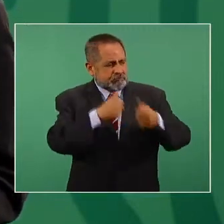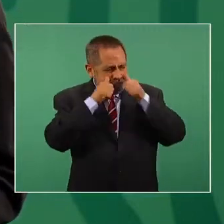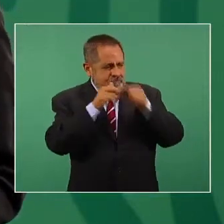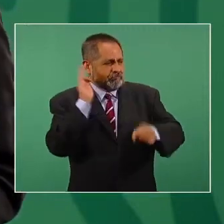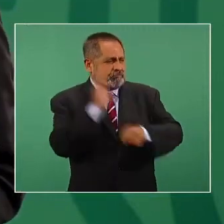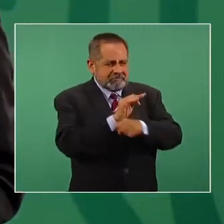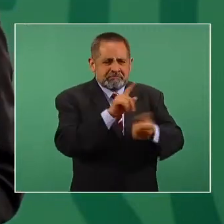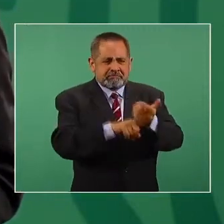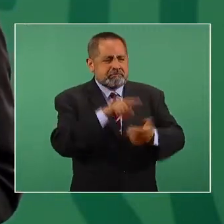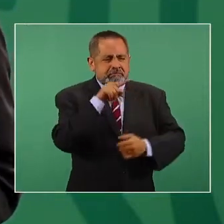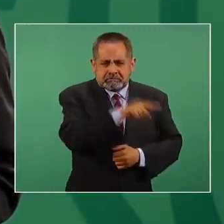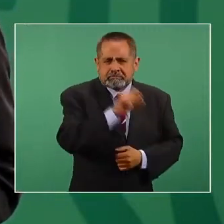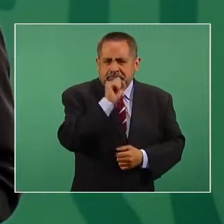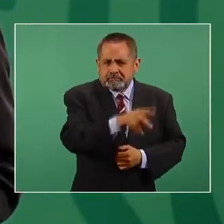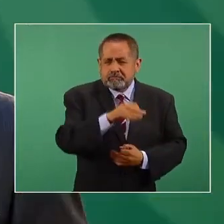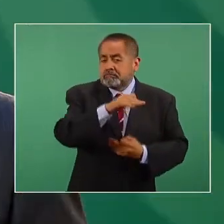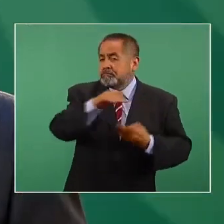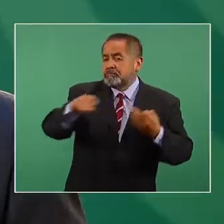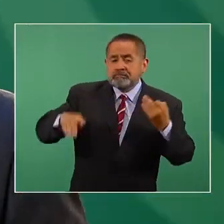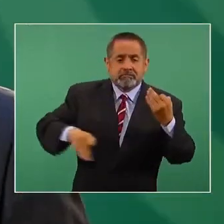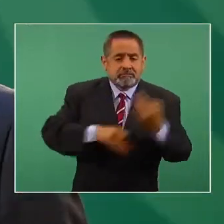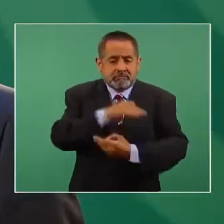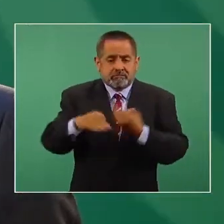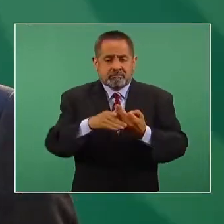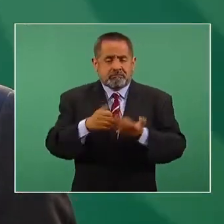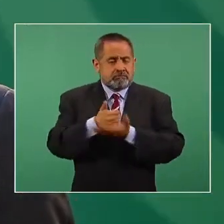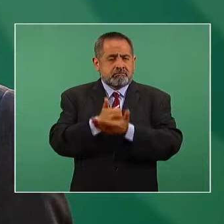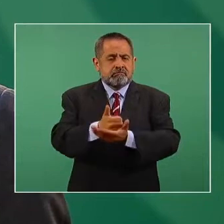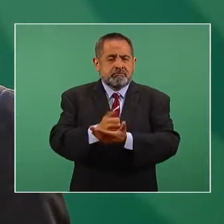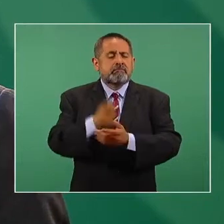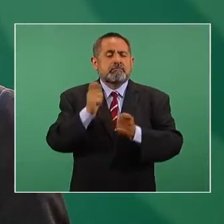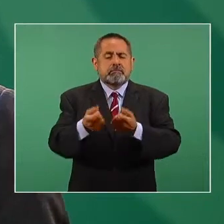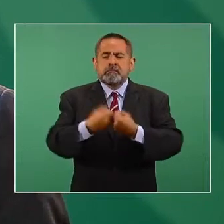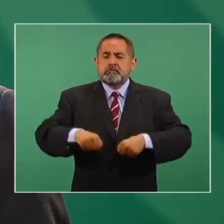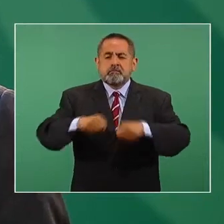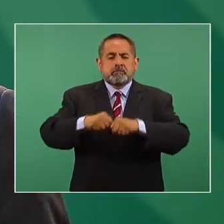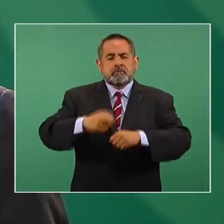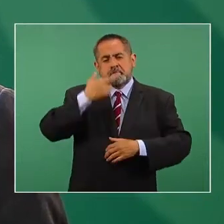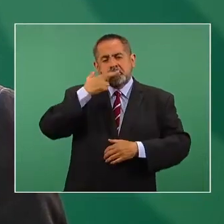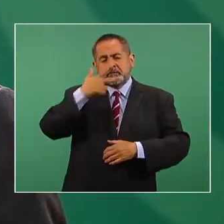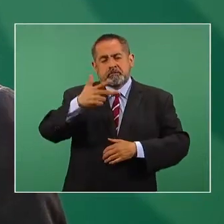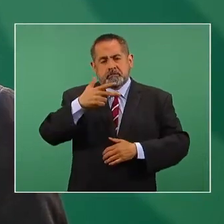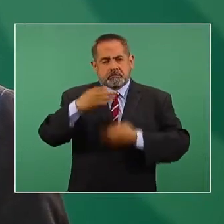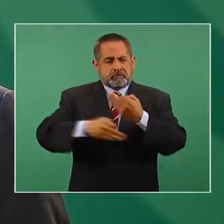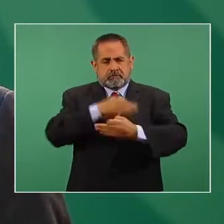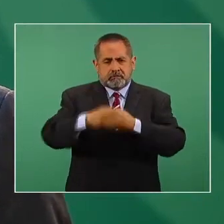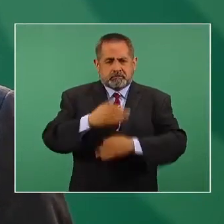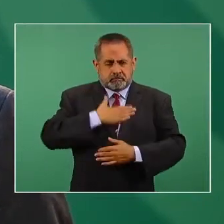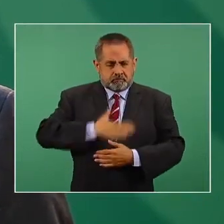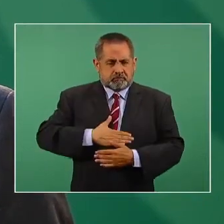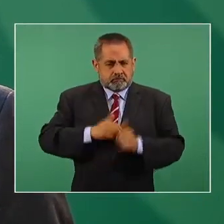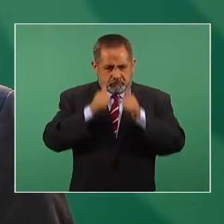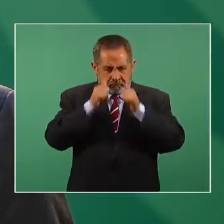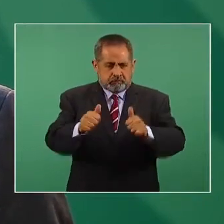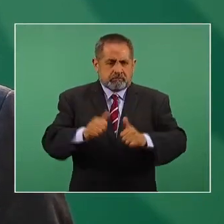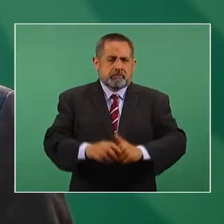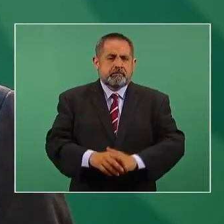todos. Queremos una sociedad mejor para todos,